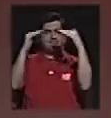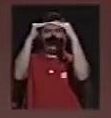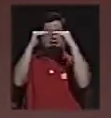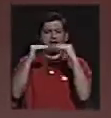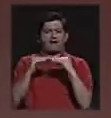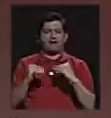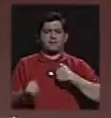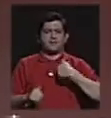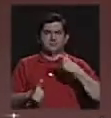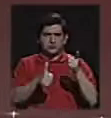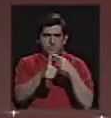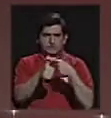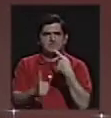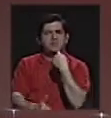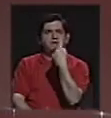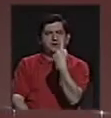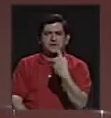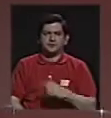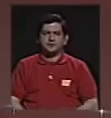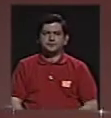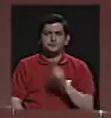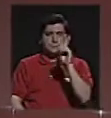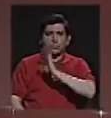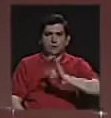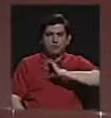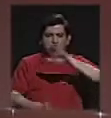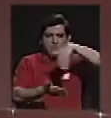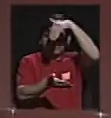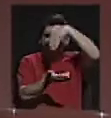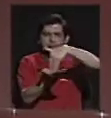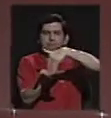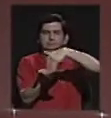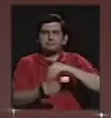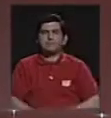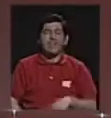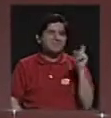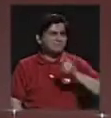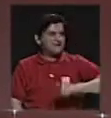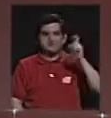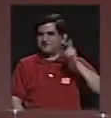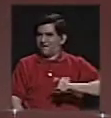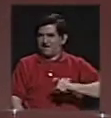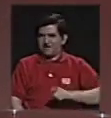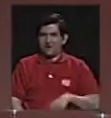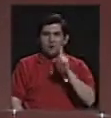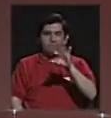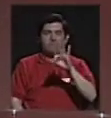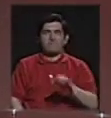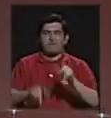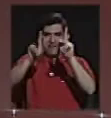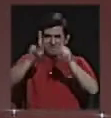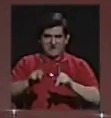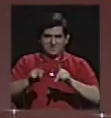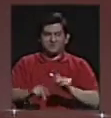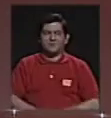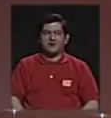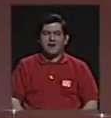Yo empezaría por señalar un aspecto central. Es necesario una figura que